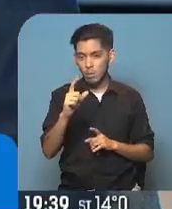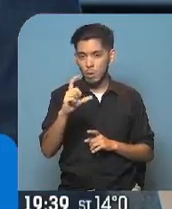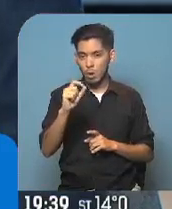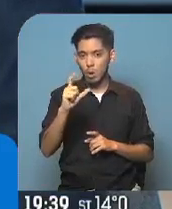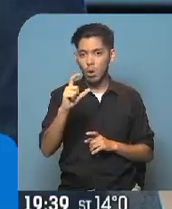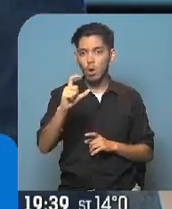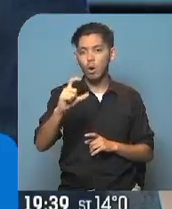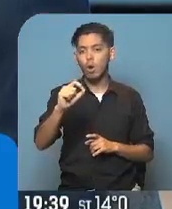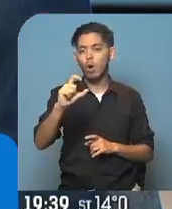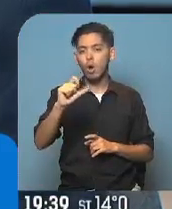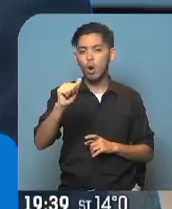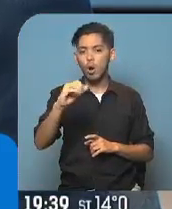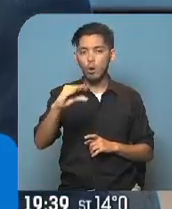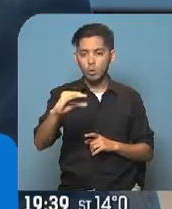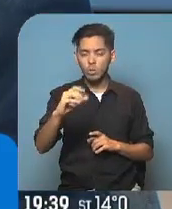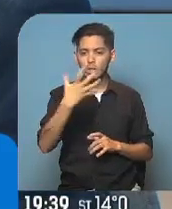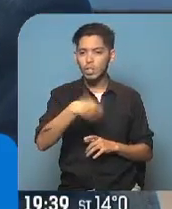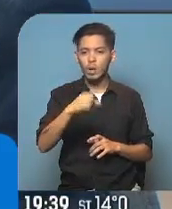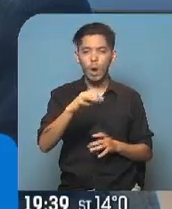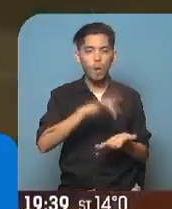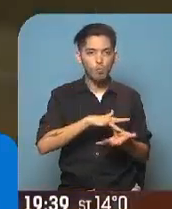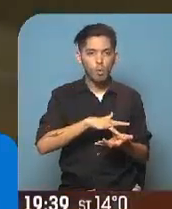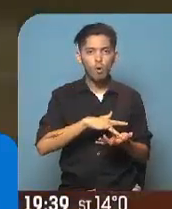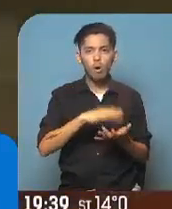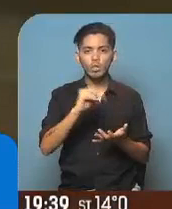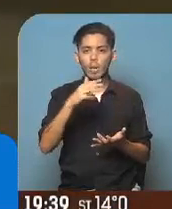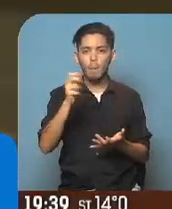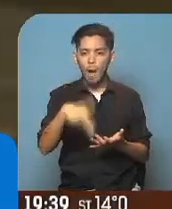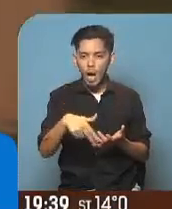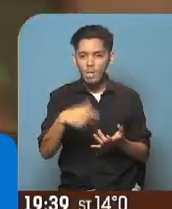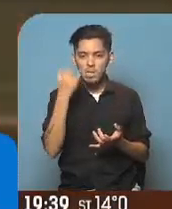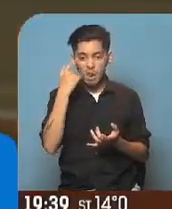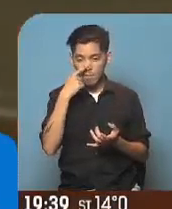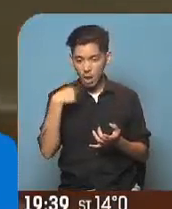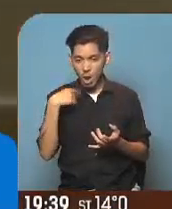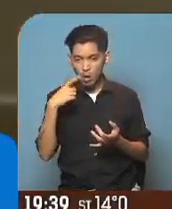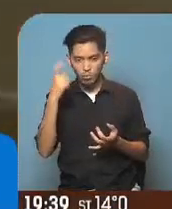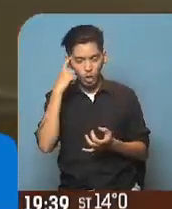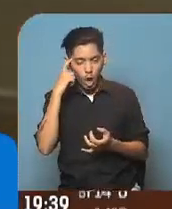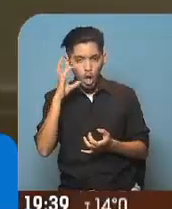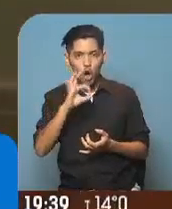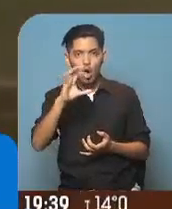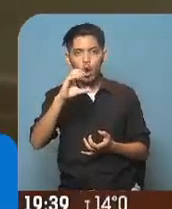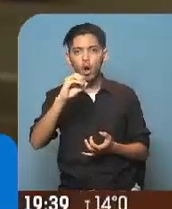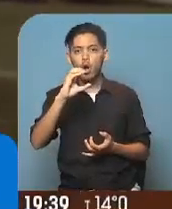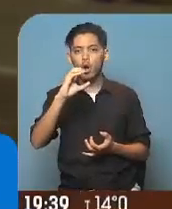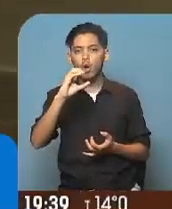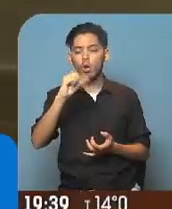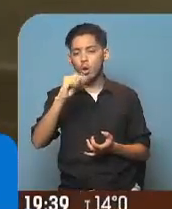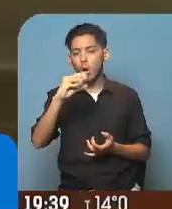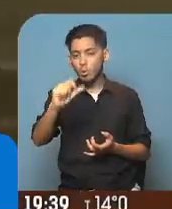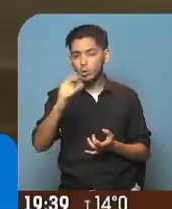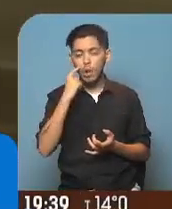brujito brujo y no básico bueno es un poco coherente con todo el funcionamiento